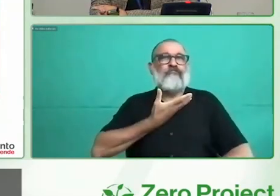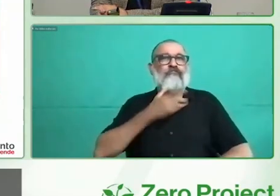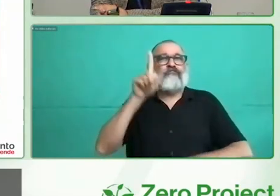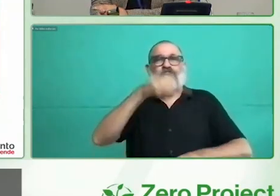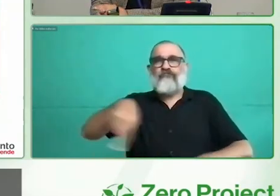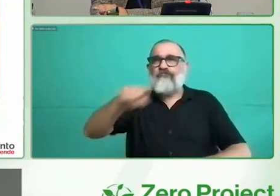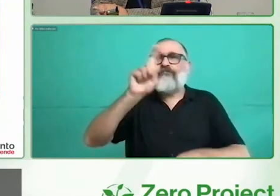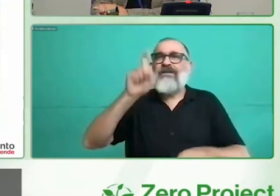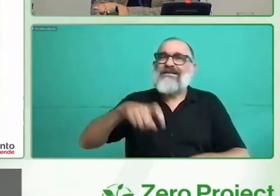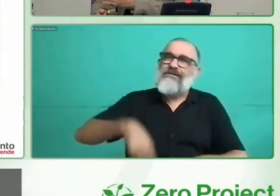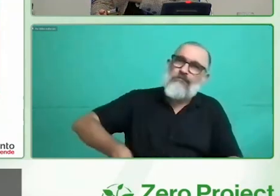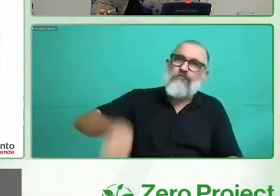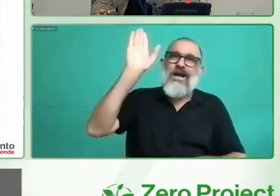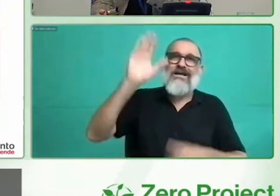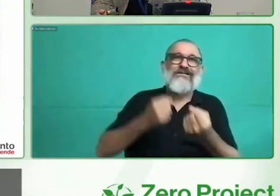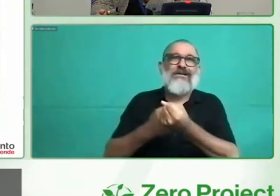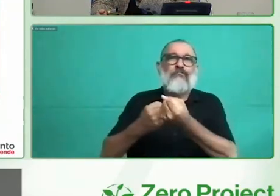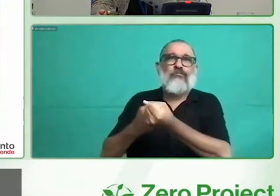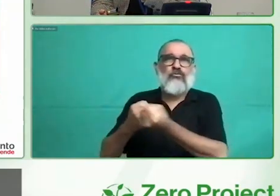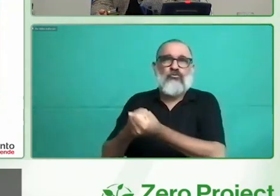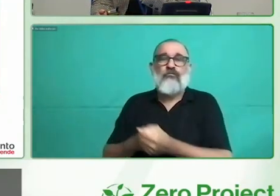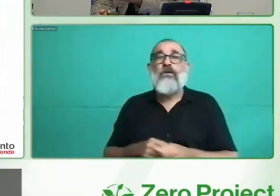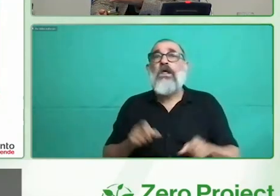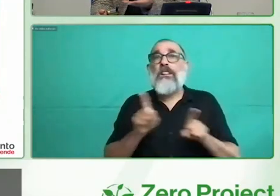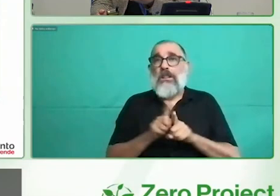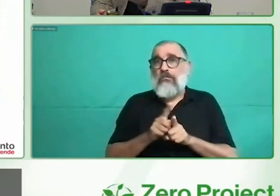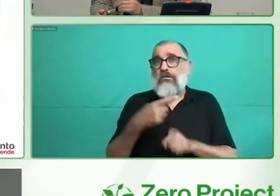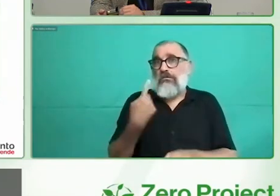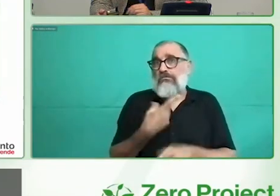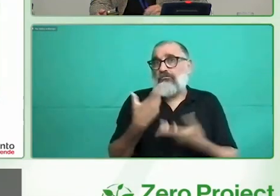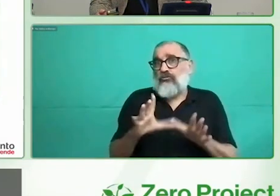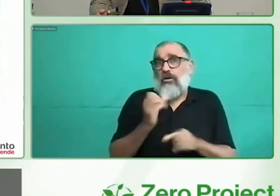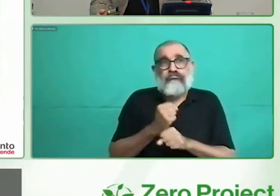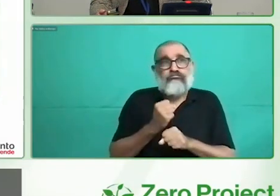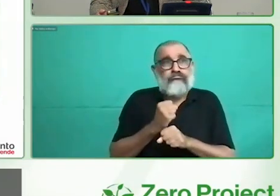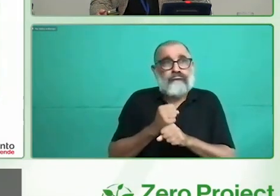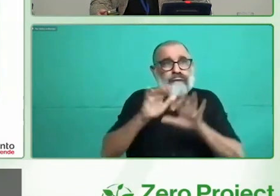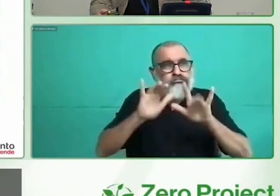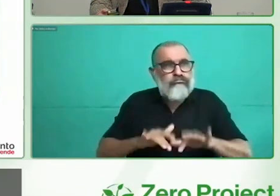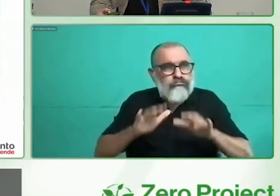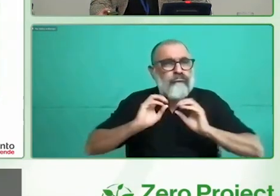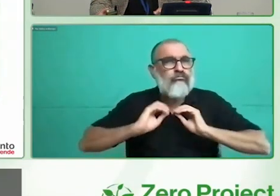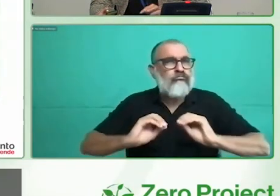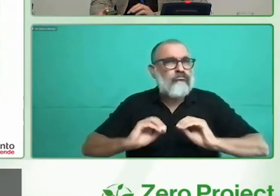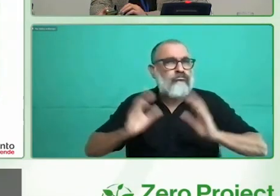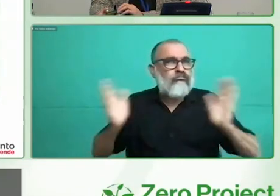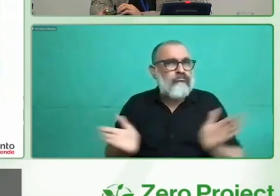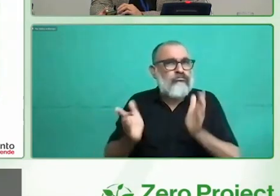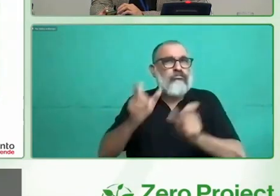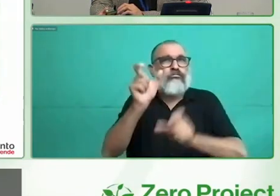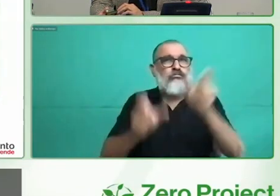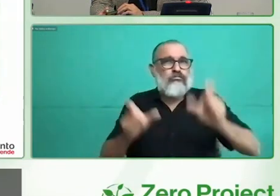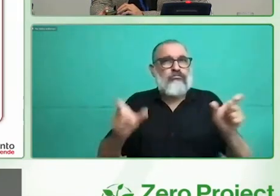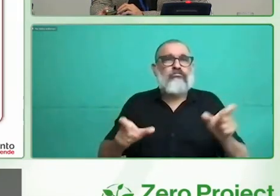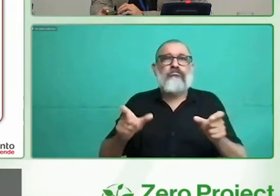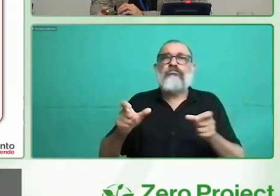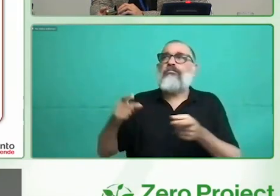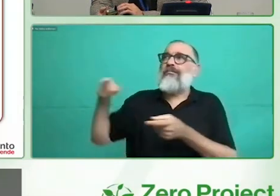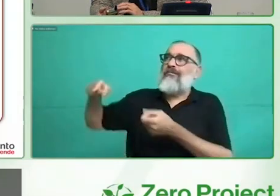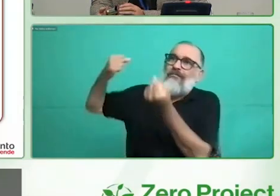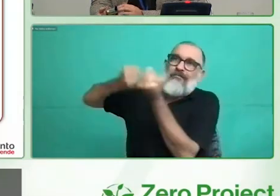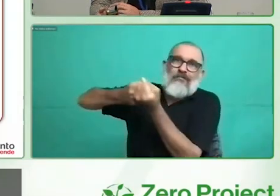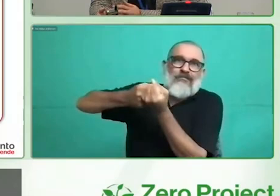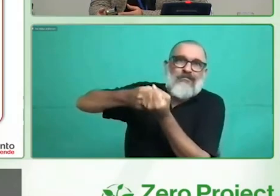sean familiares, de forma que puedan acompañar con más solvencia a estos emprendedores. Y